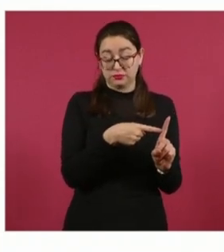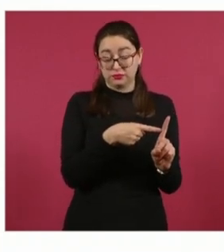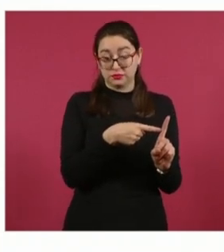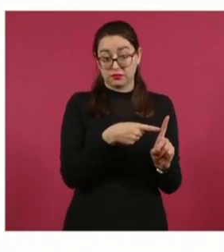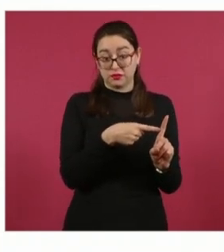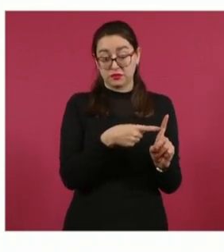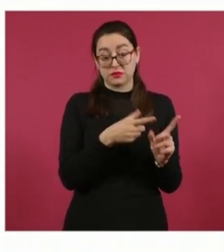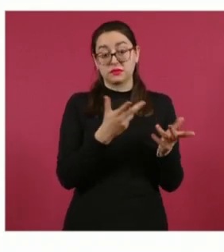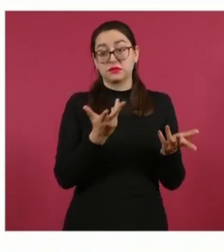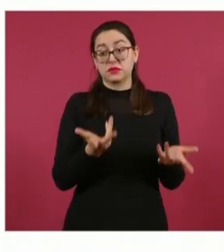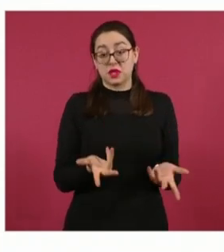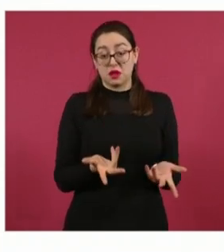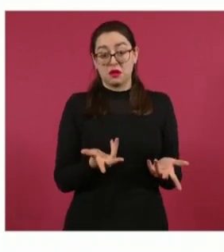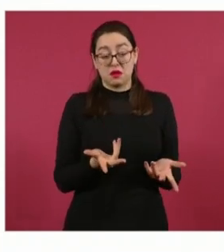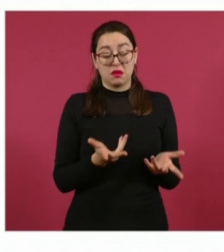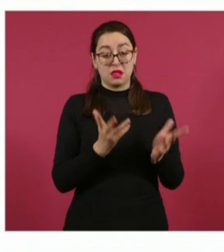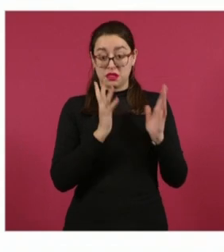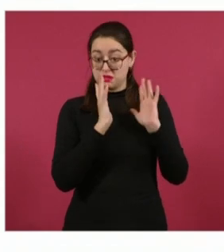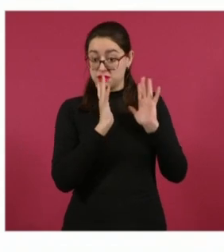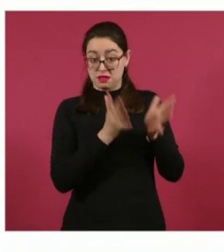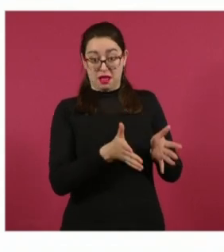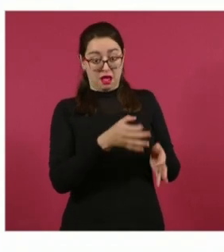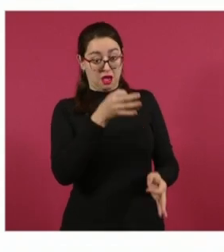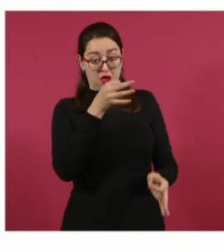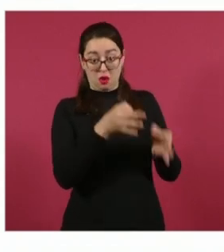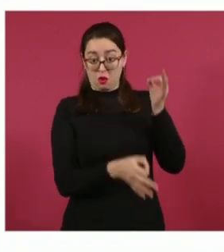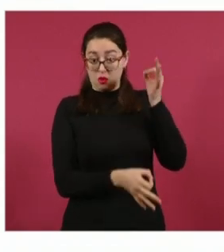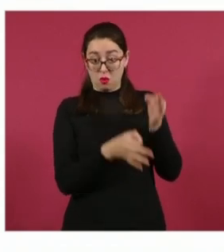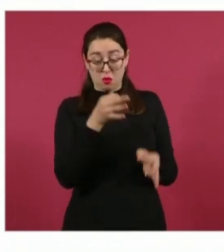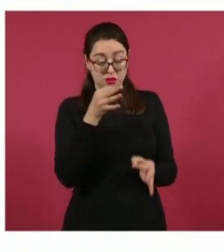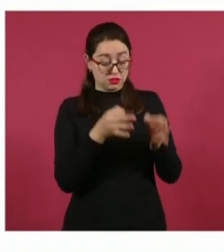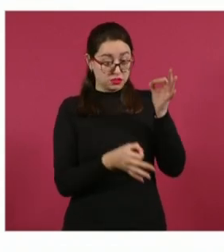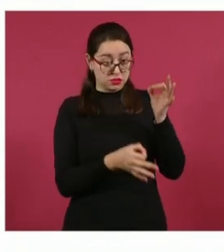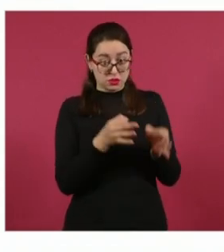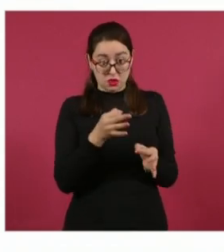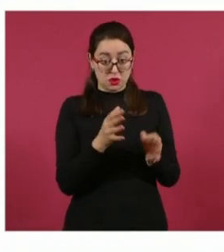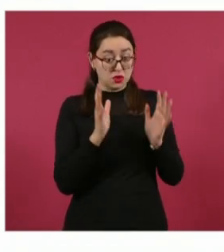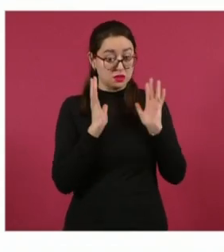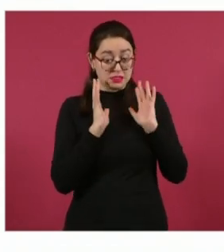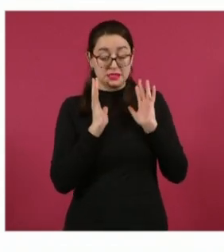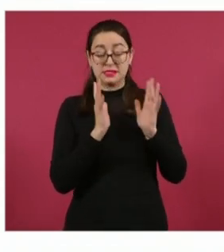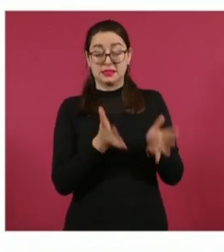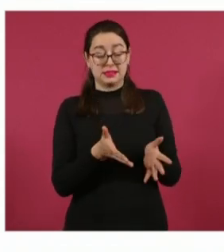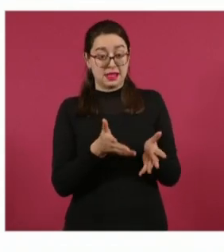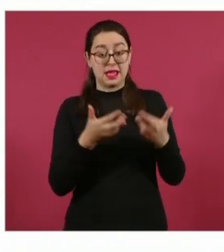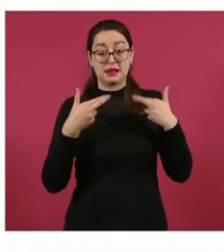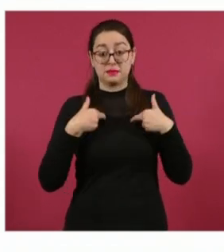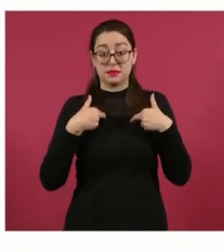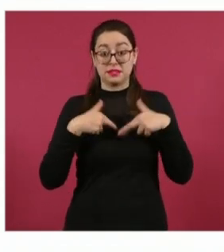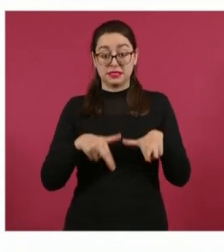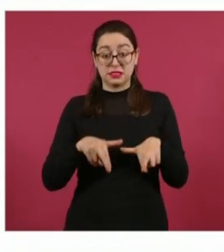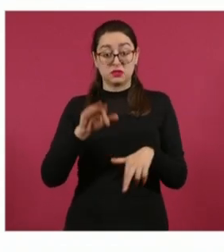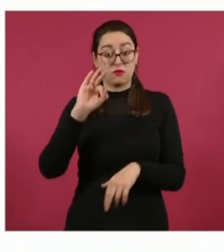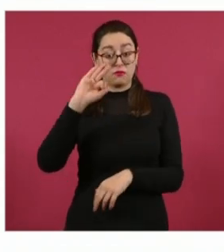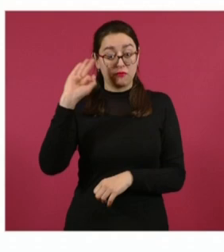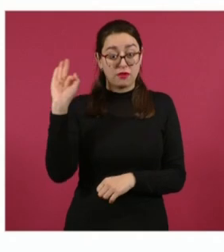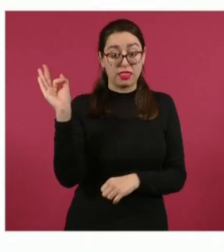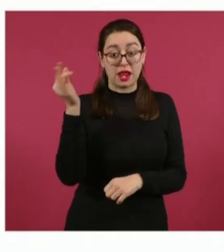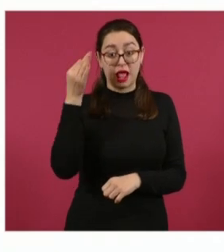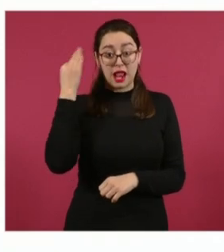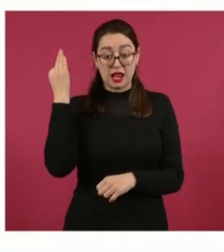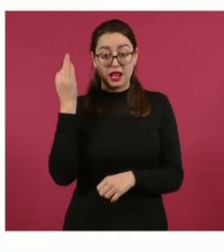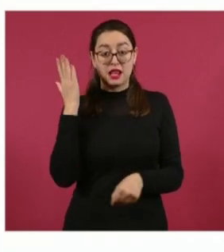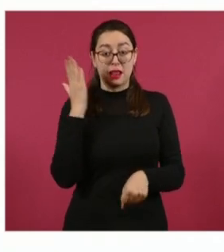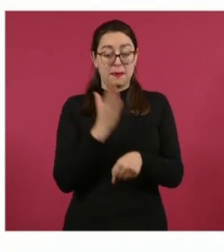ya había sido acusado por la representación social de la federación dentro de la causa